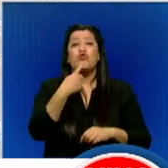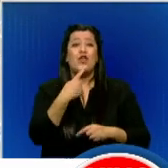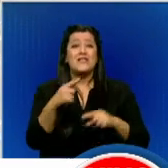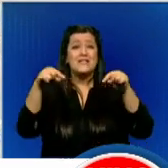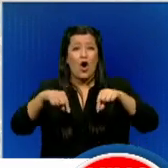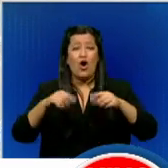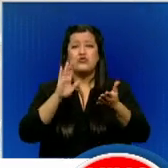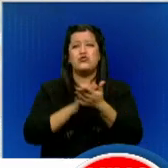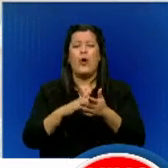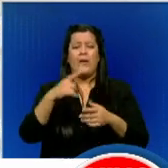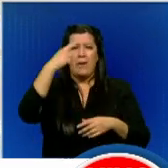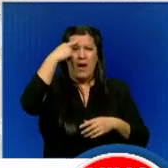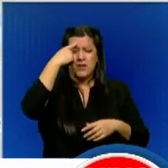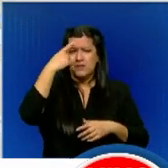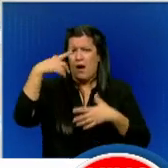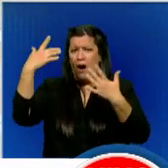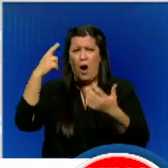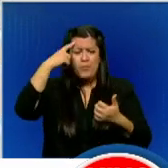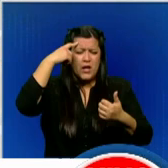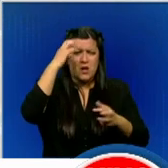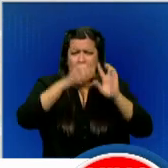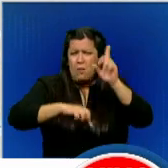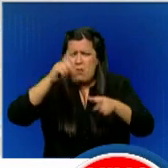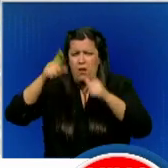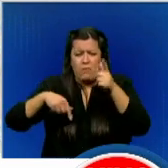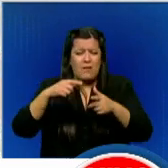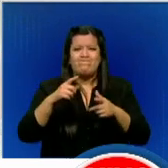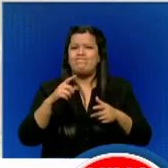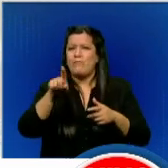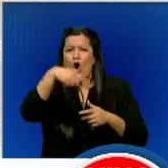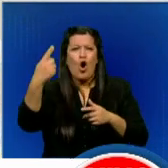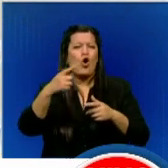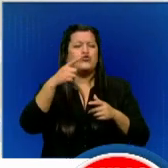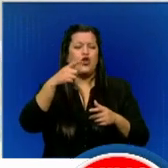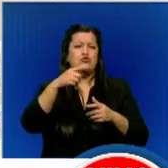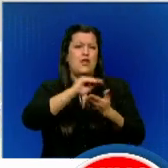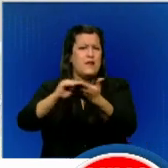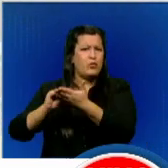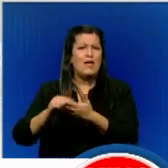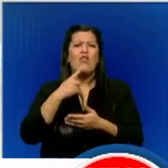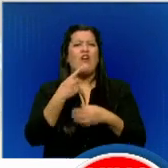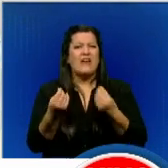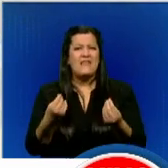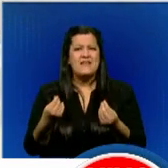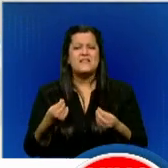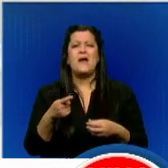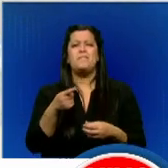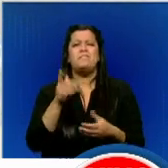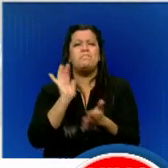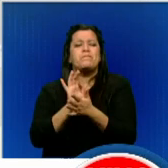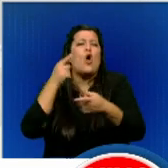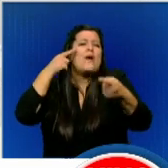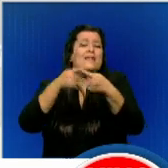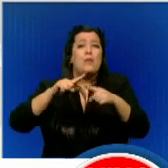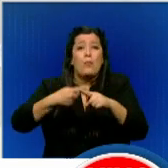es la teoría conspirativa que indica varios diputados propio nantes señalaron que en realidad la intención de esta política